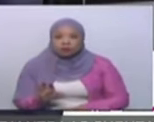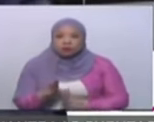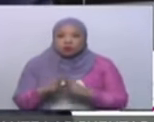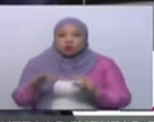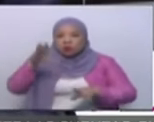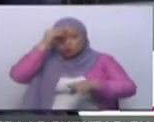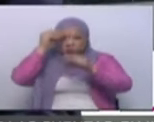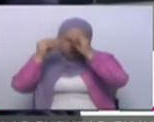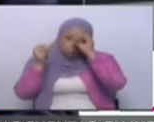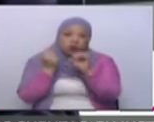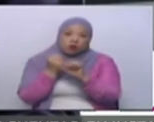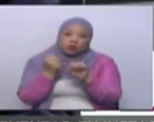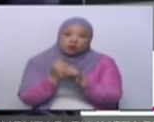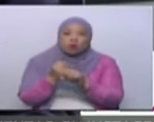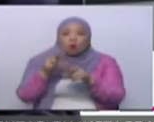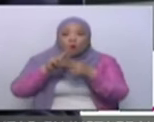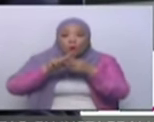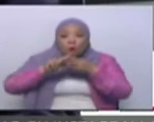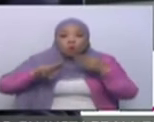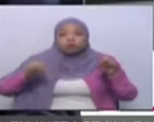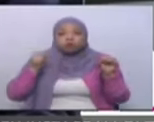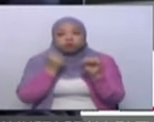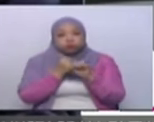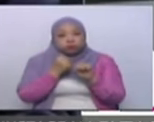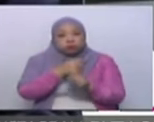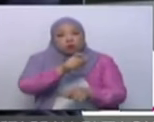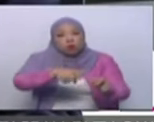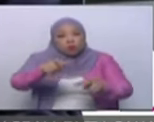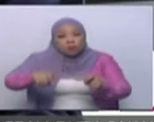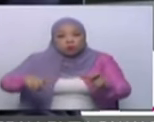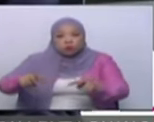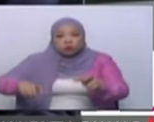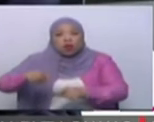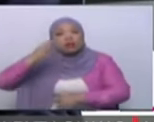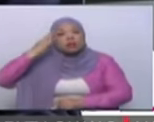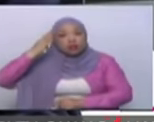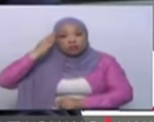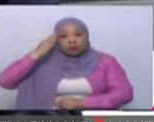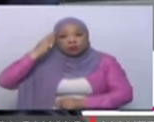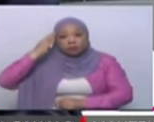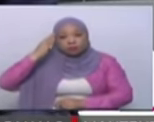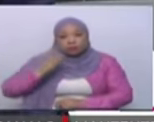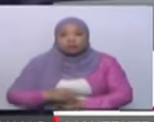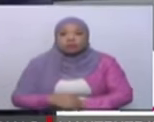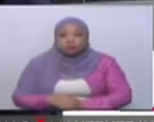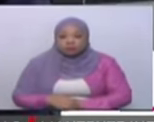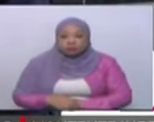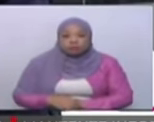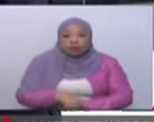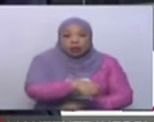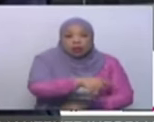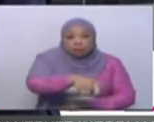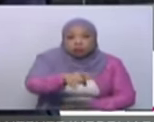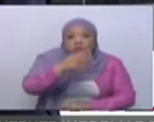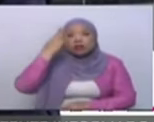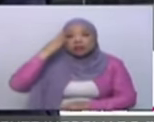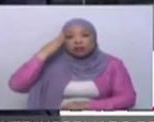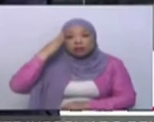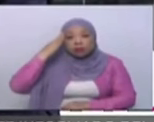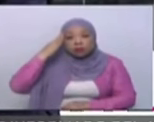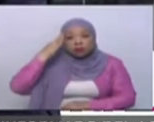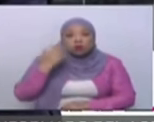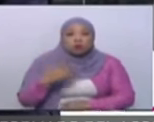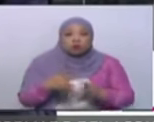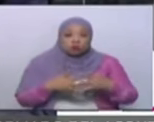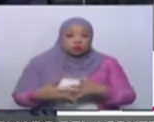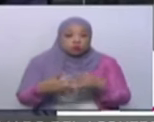Sí, yo me comprometí con la gente y estoy comprometido y la gente lo sabe. Lo saben los nuestros, lo